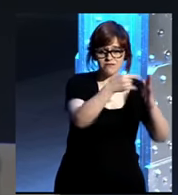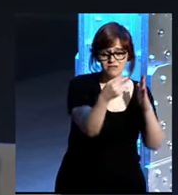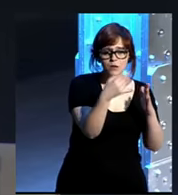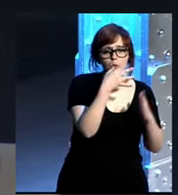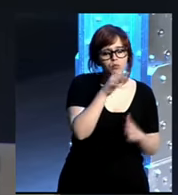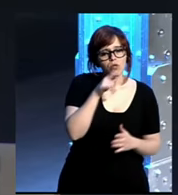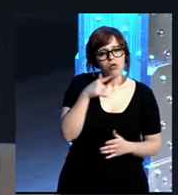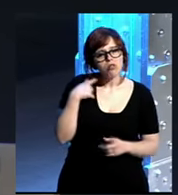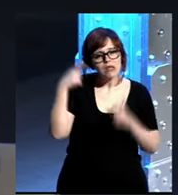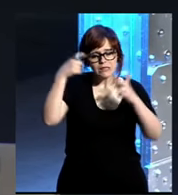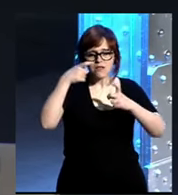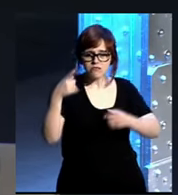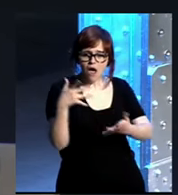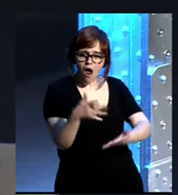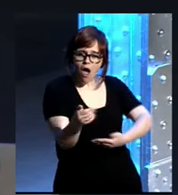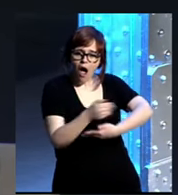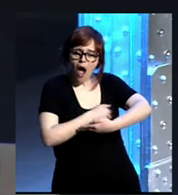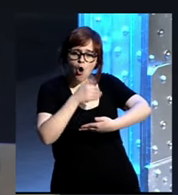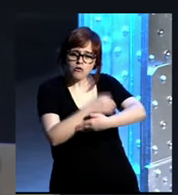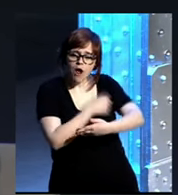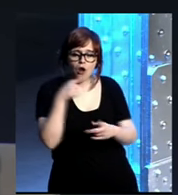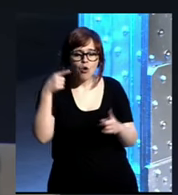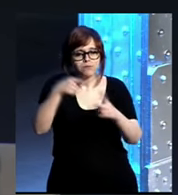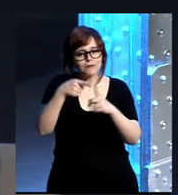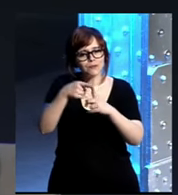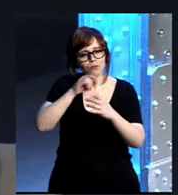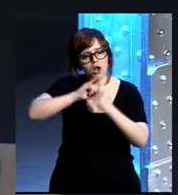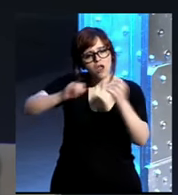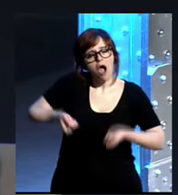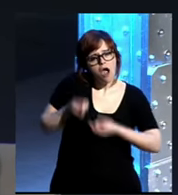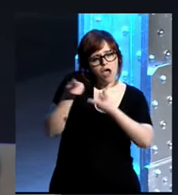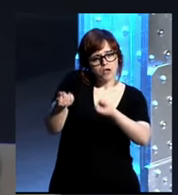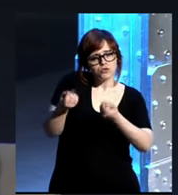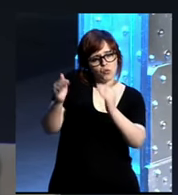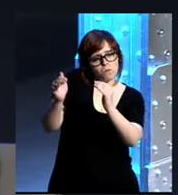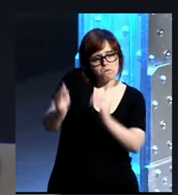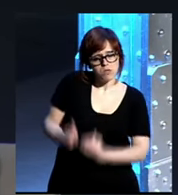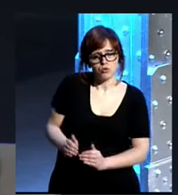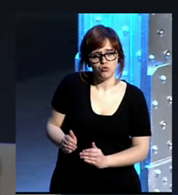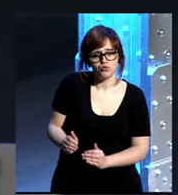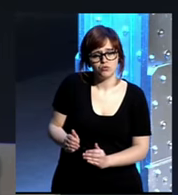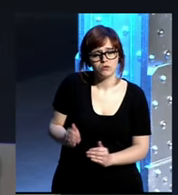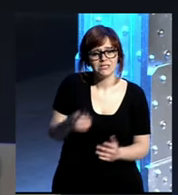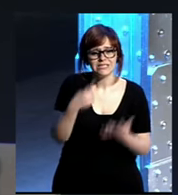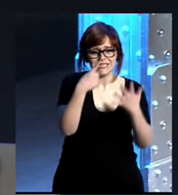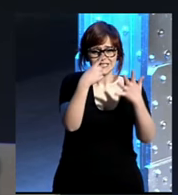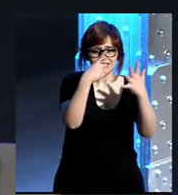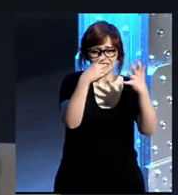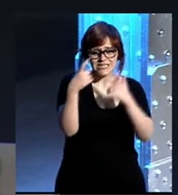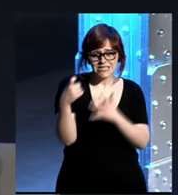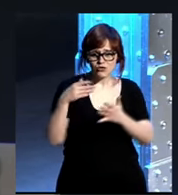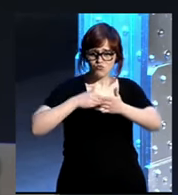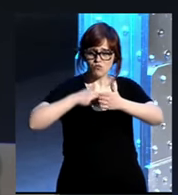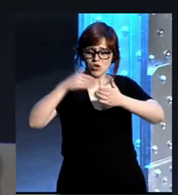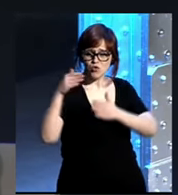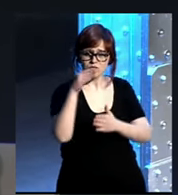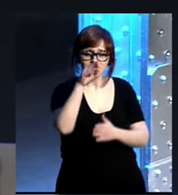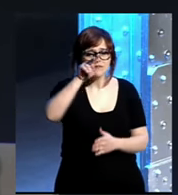energético. Hay algunos estudios que establecen un importe de en torno a 600.000 millones de ahorro de aquí al 2020, solo en